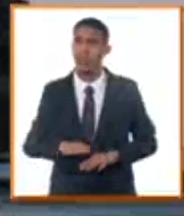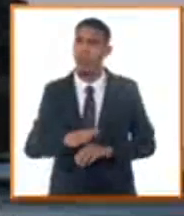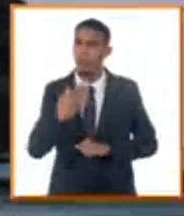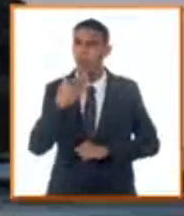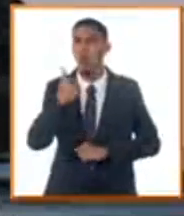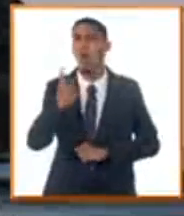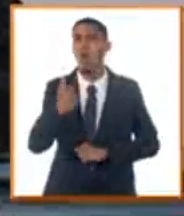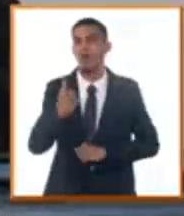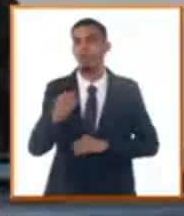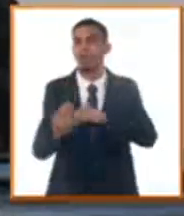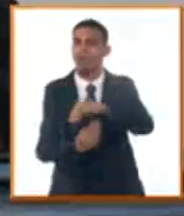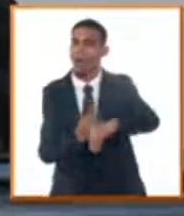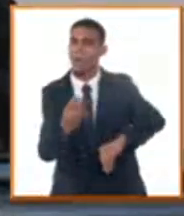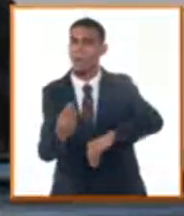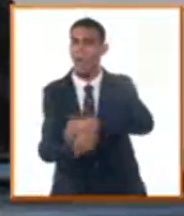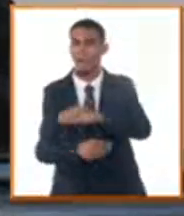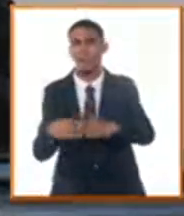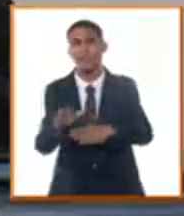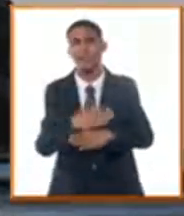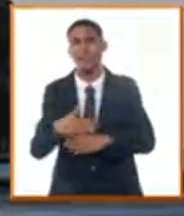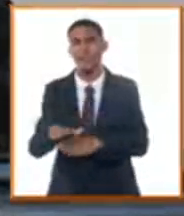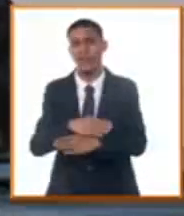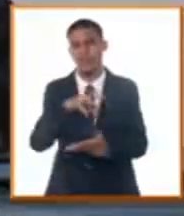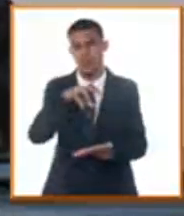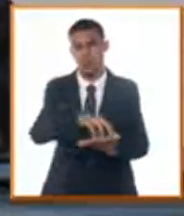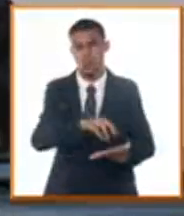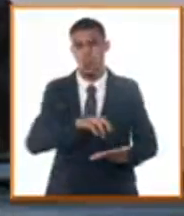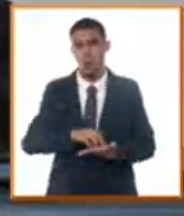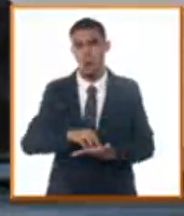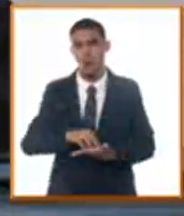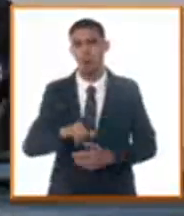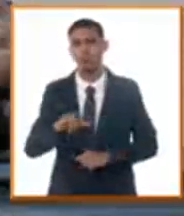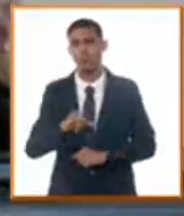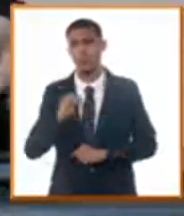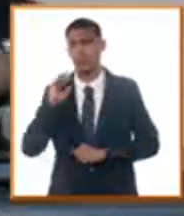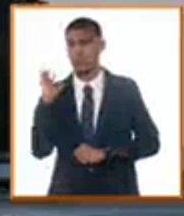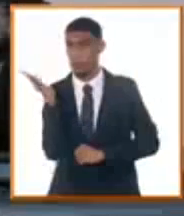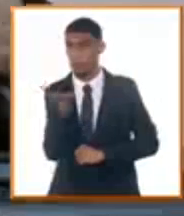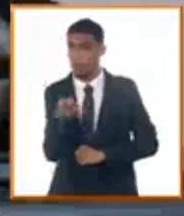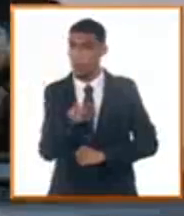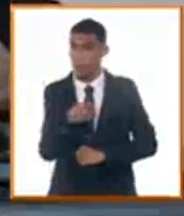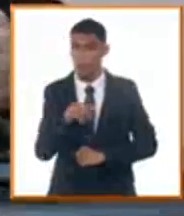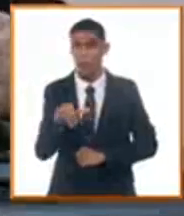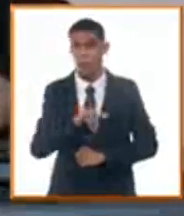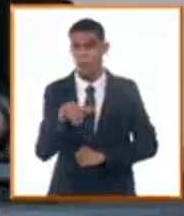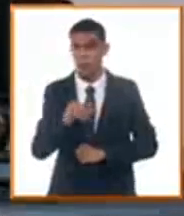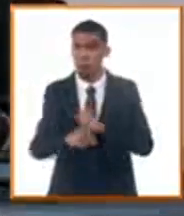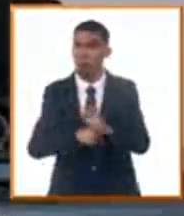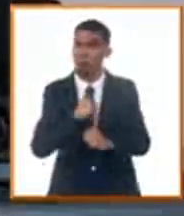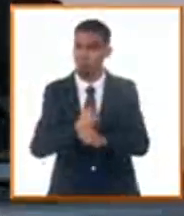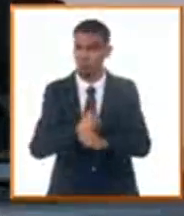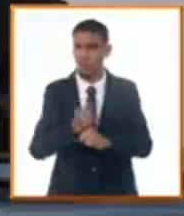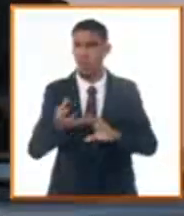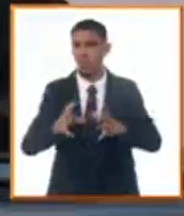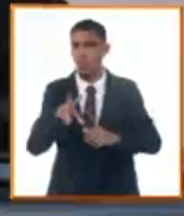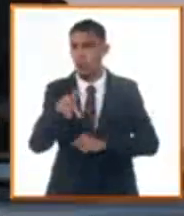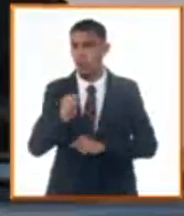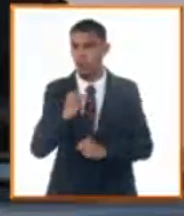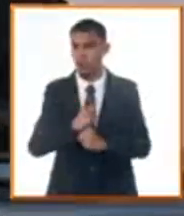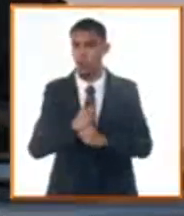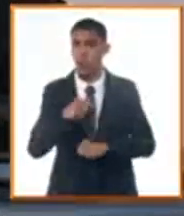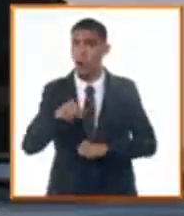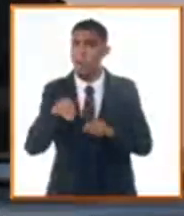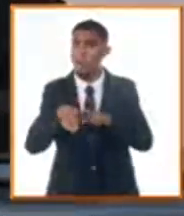va ampliando hacia el comercio, hacia la actividad de la gastronomía y precisamente pues nos sirve de preámbulo para hablar con la